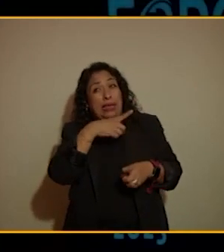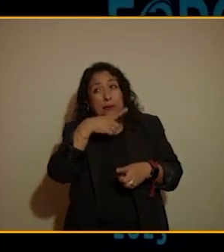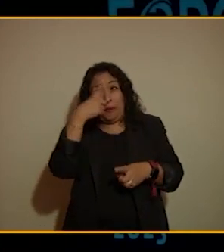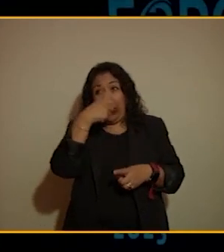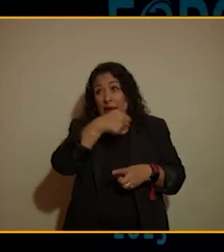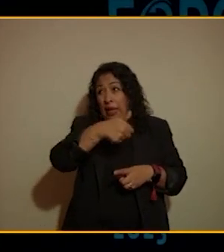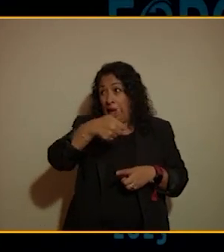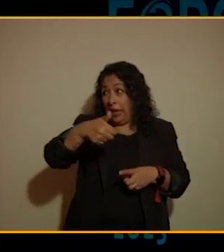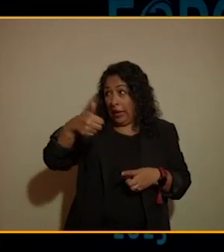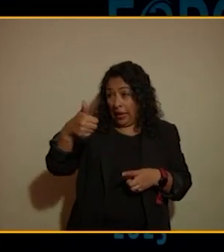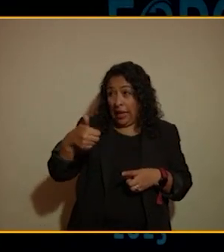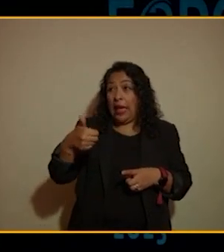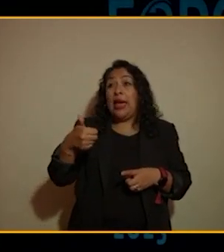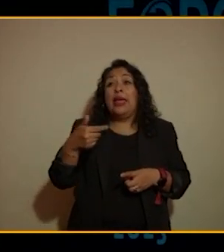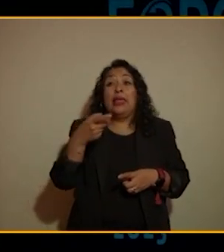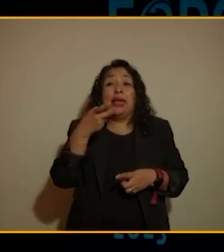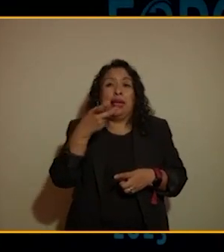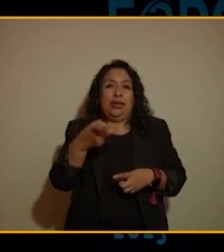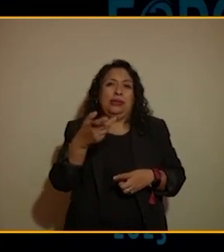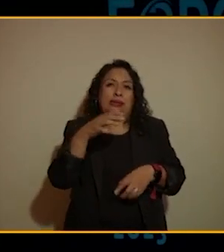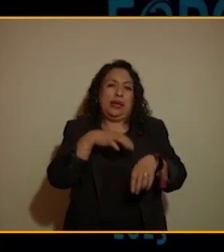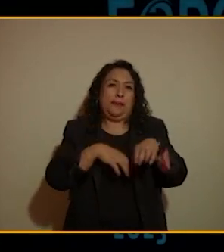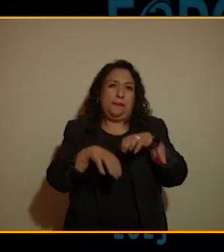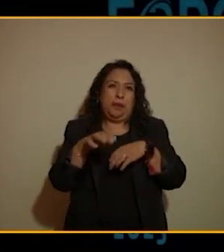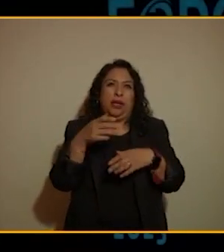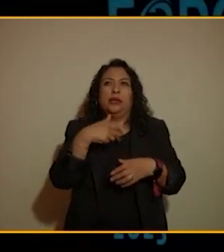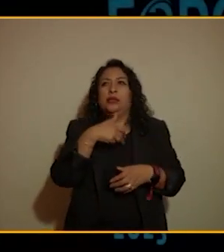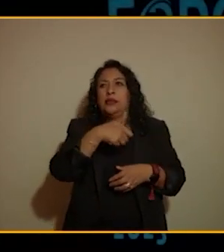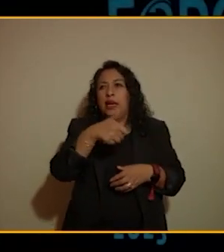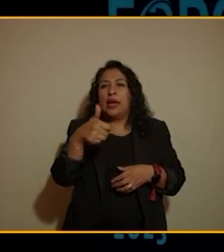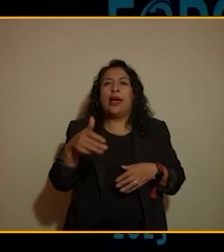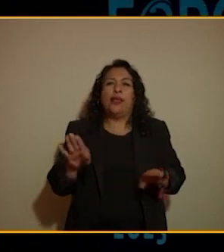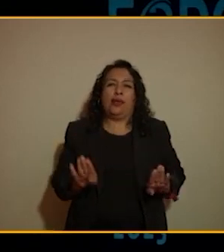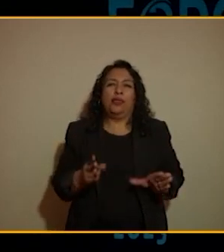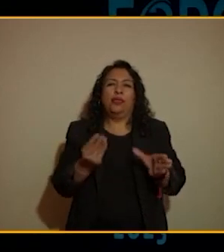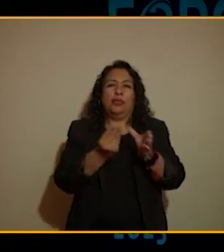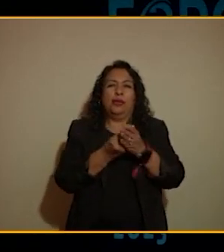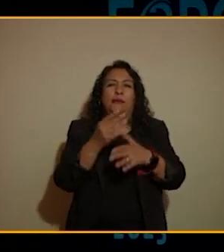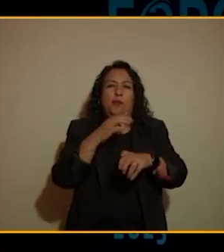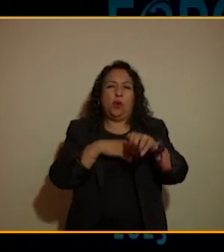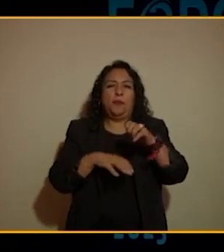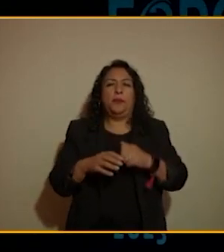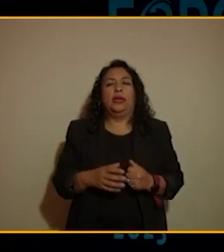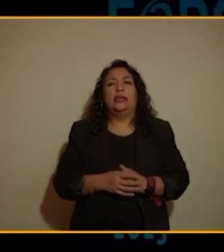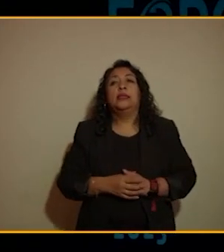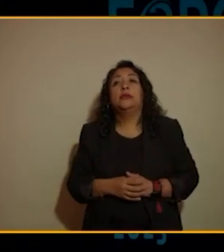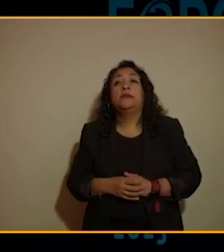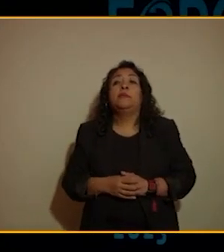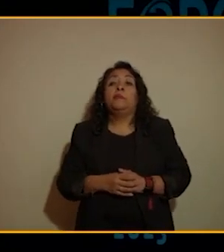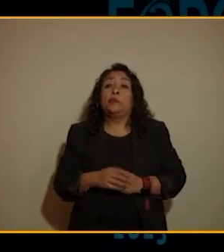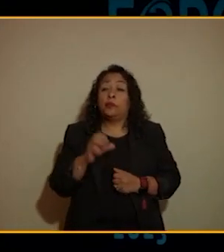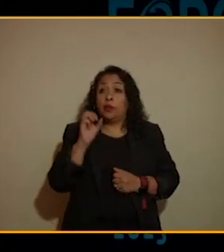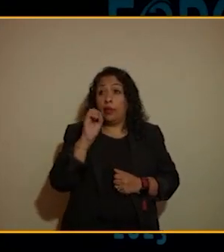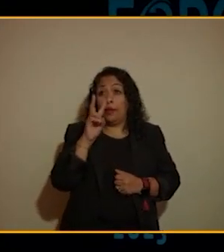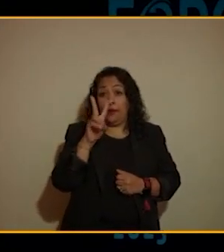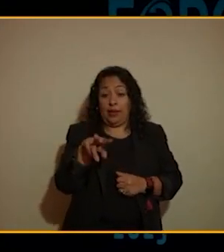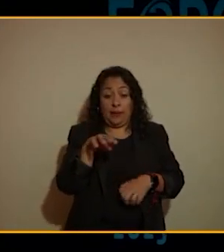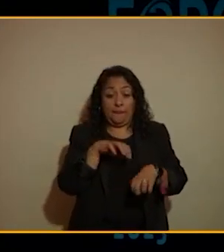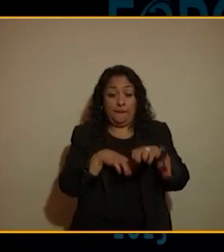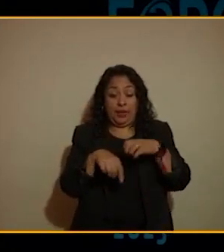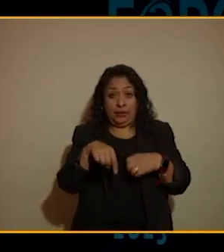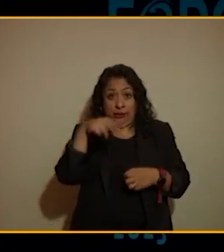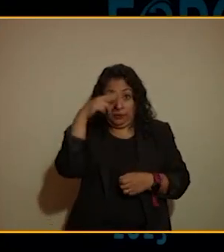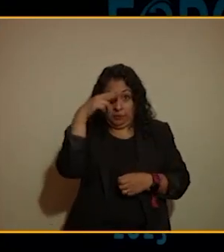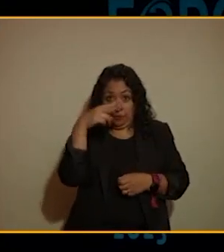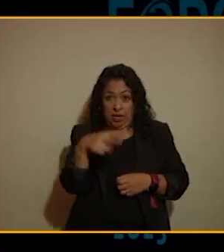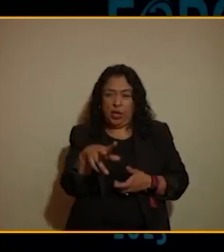cada una de estas empresas o cada uno de estos tipos de empresas. Si bien es cierto que las empresas en